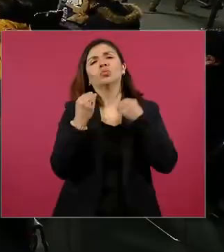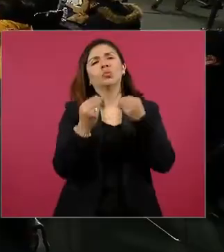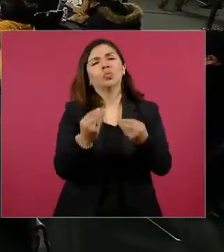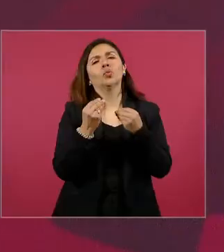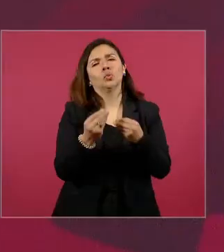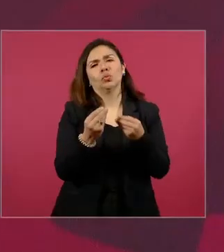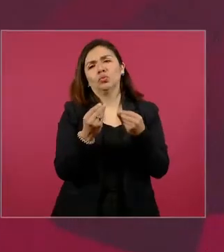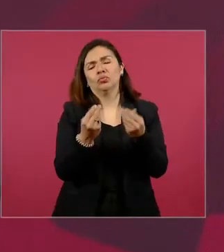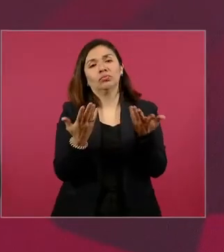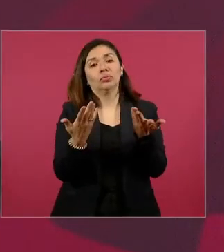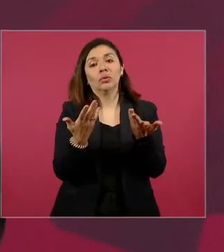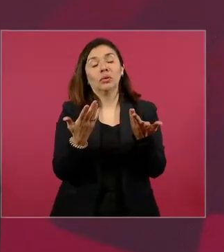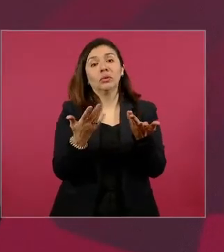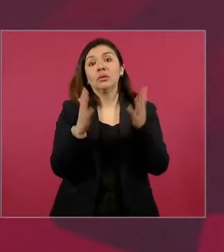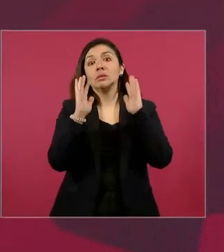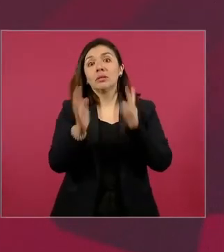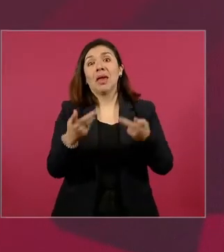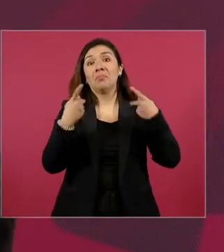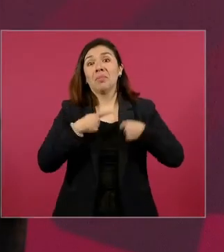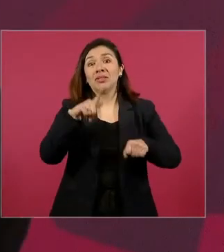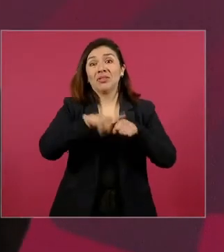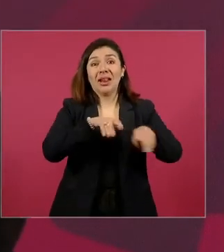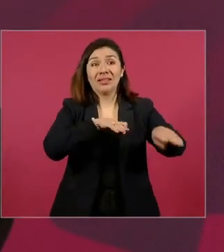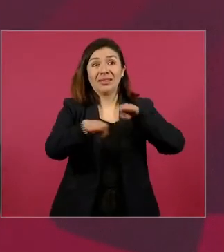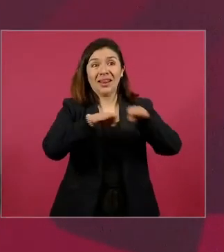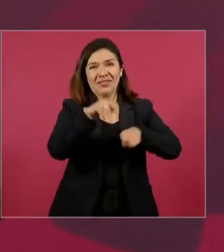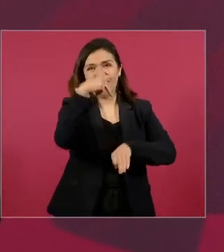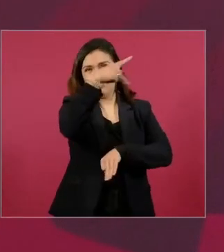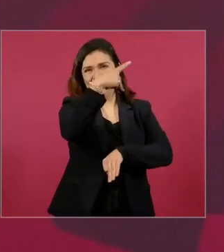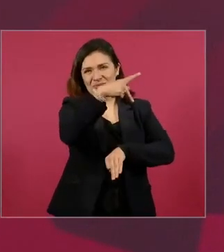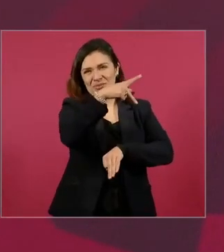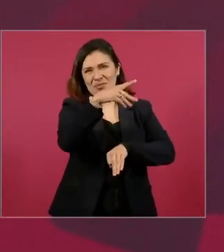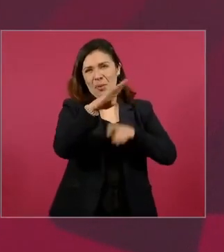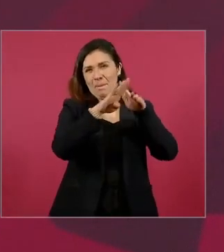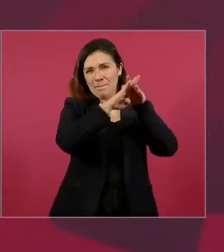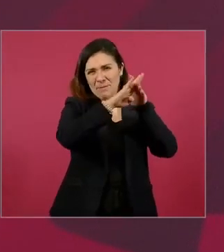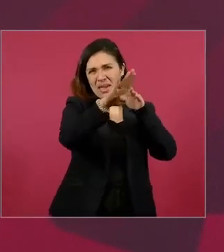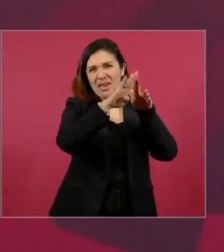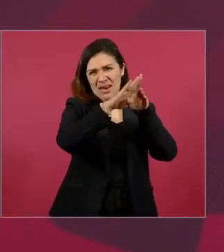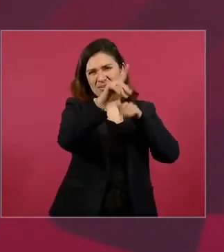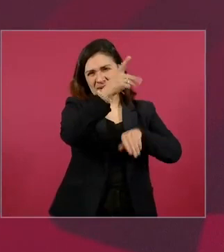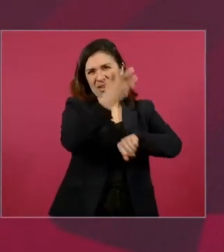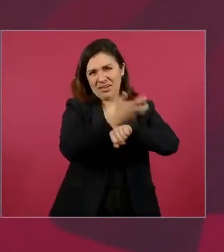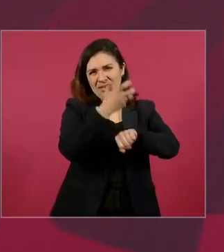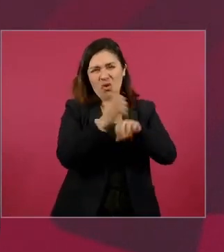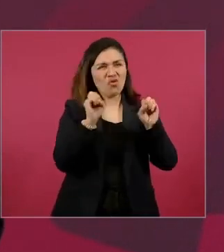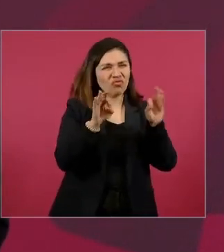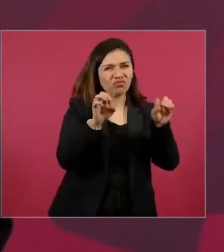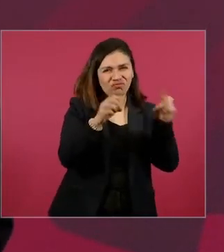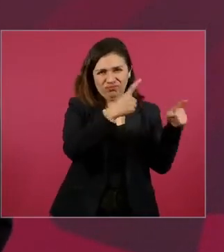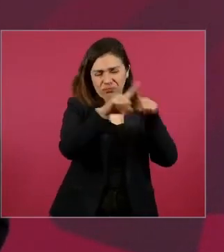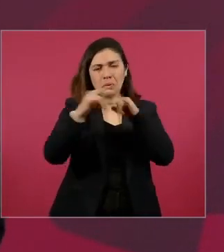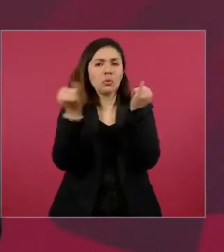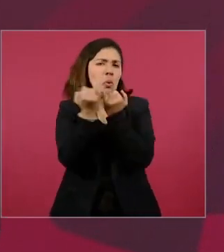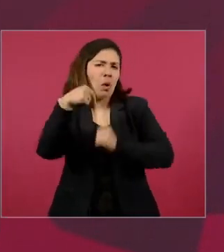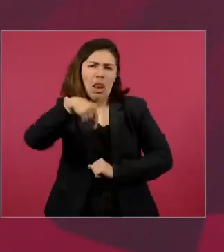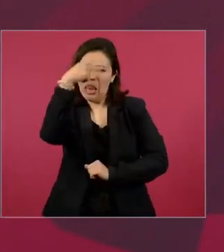momento en que el personal de migración de Estados Unidos y también el